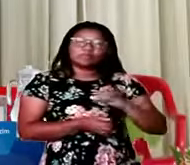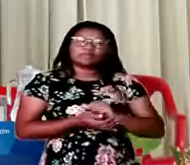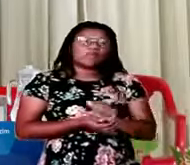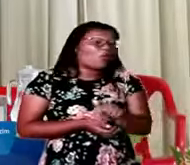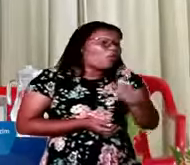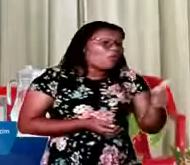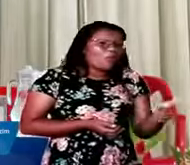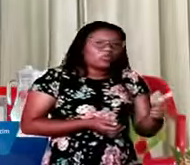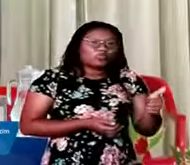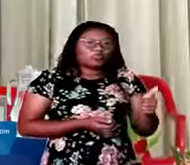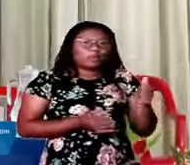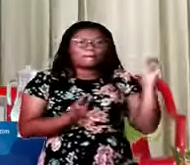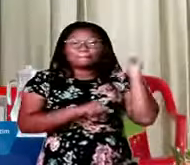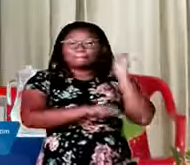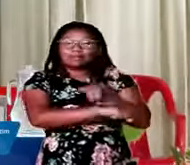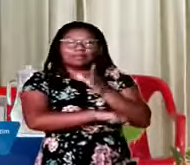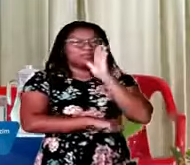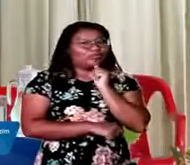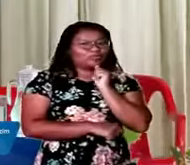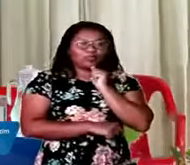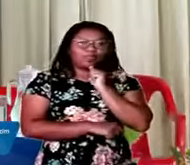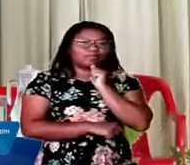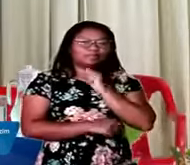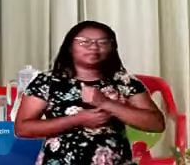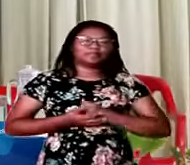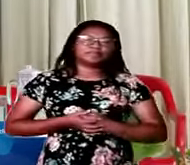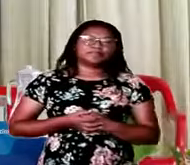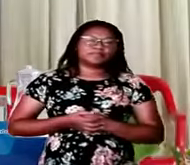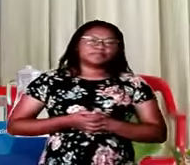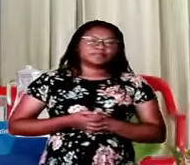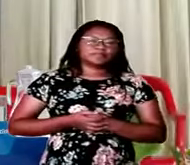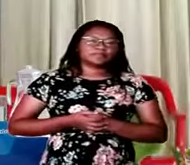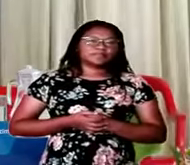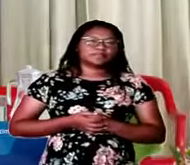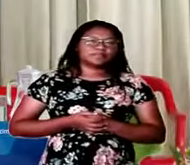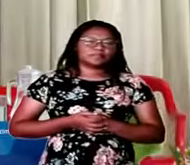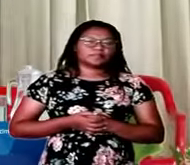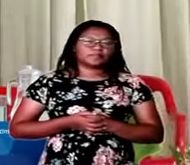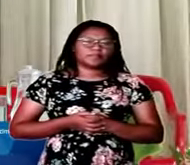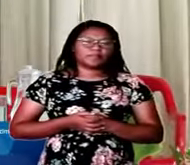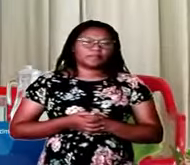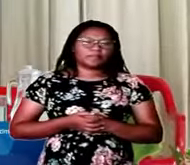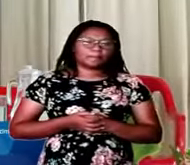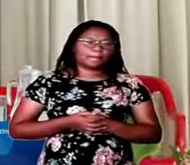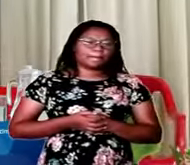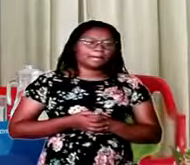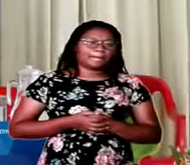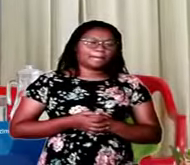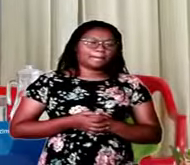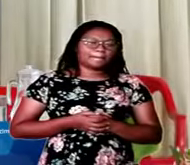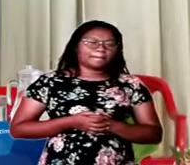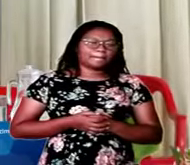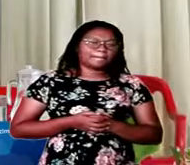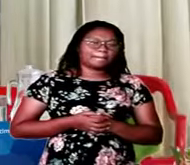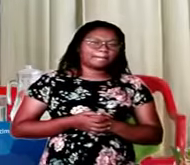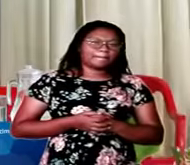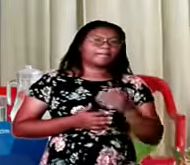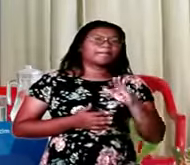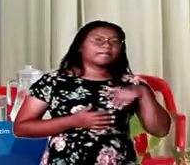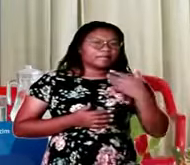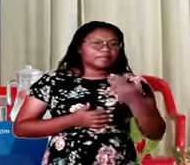otro mandamiento mayor que estos. Que ahí, y luego vamos a